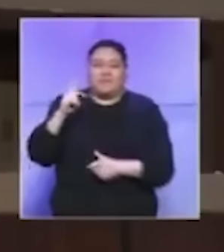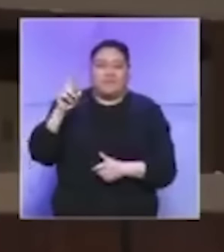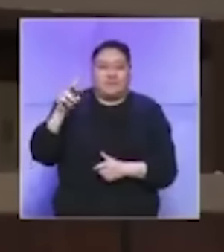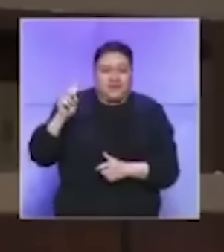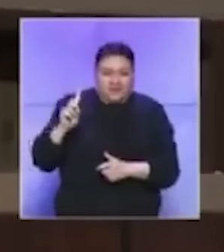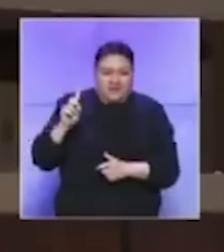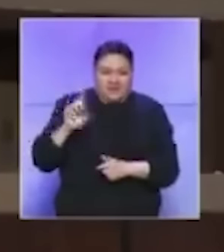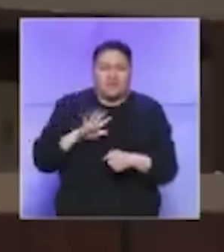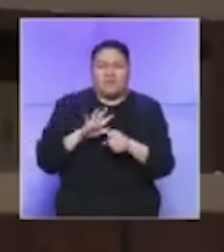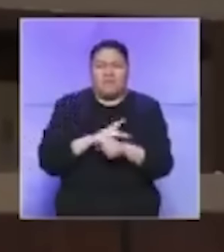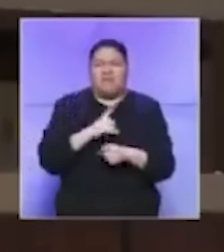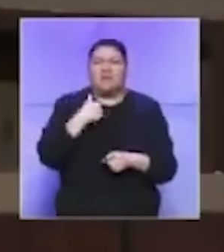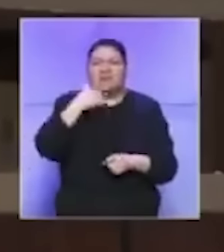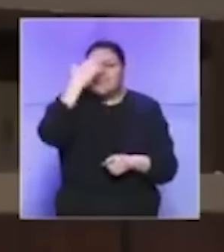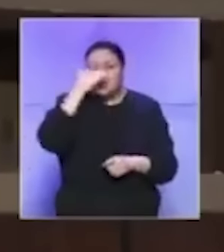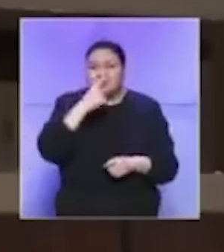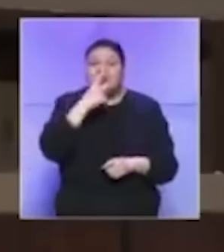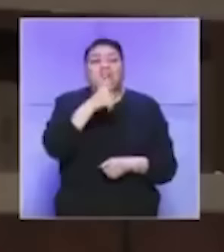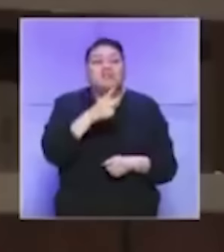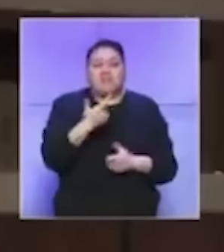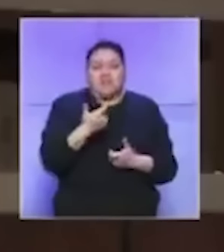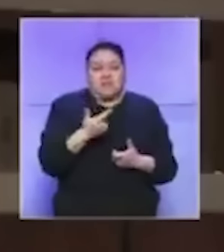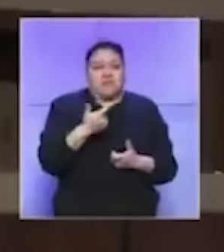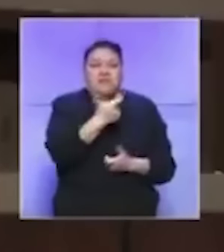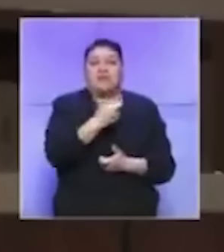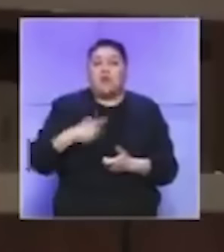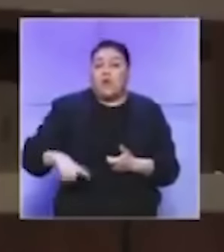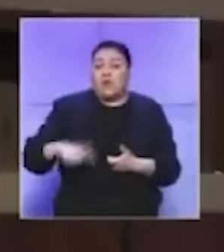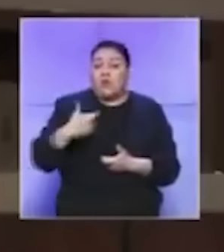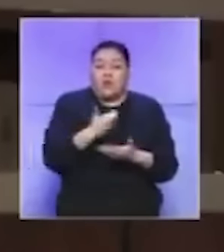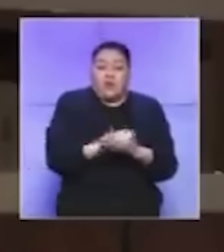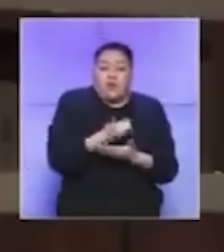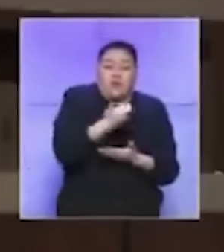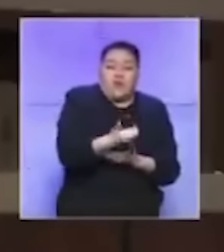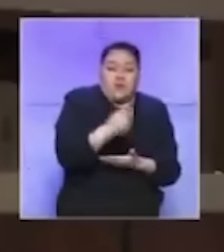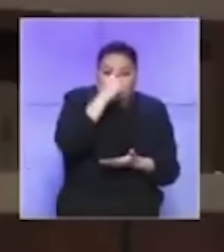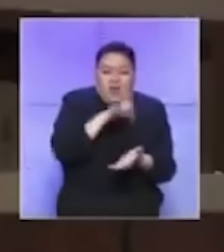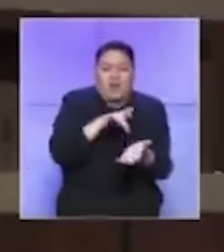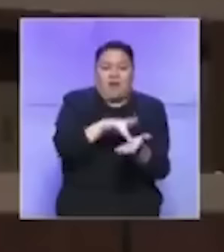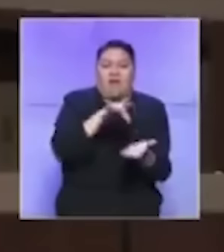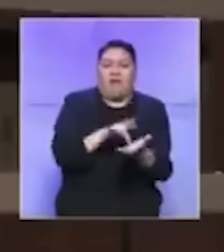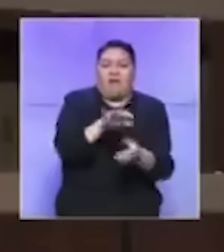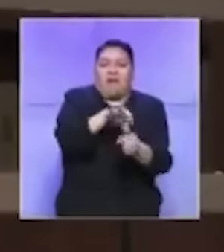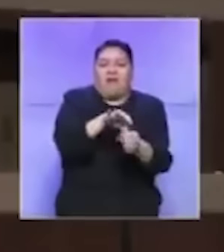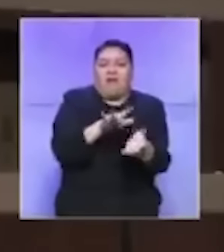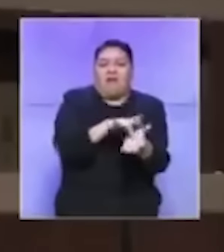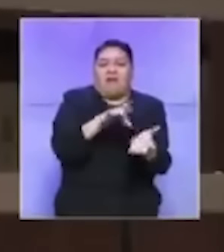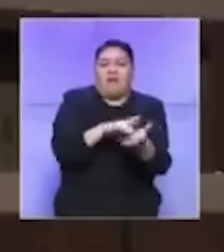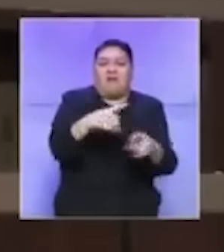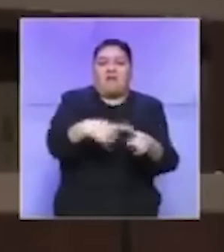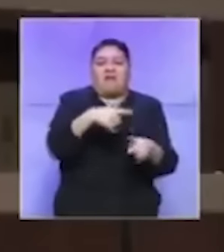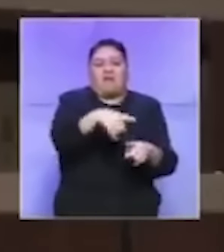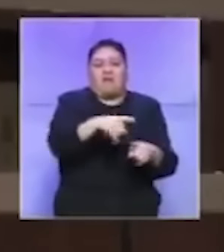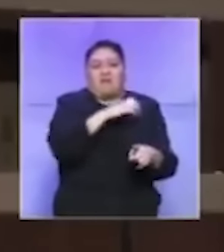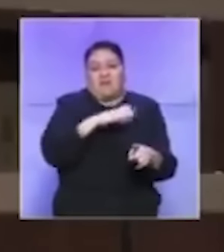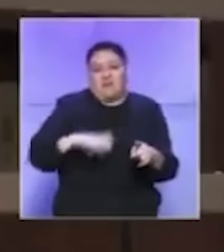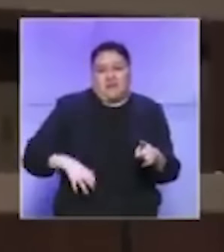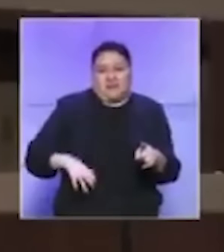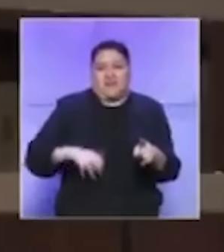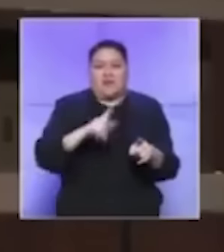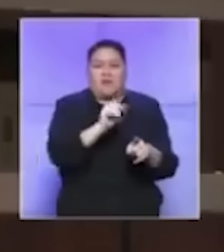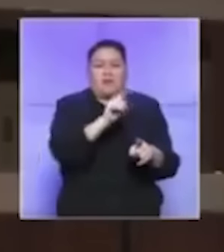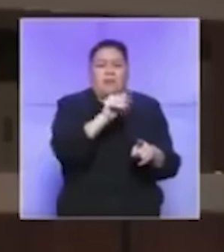el supuesto uso indebido y desvío de recursos públicos con fines de financiar la campaña de la precandidata de